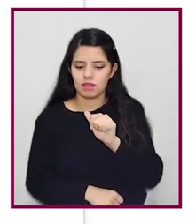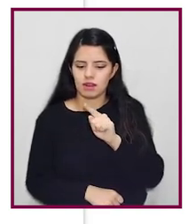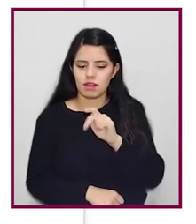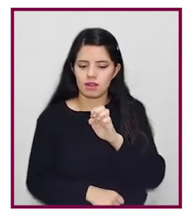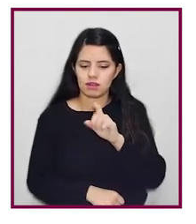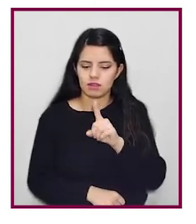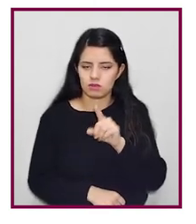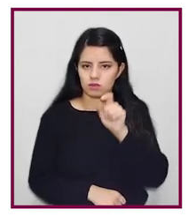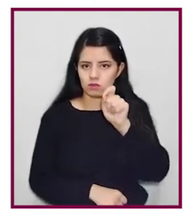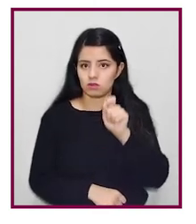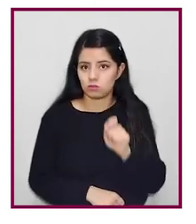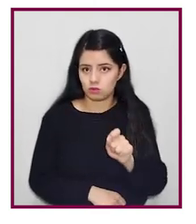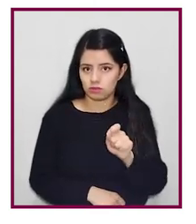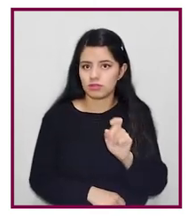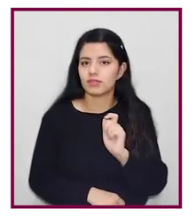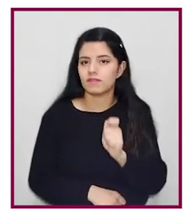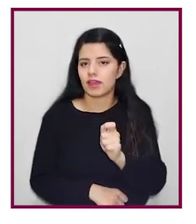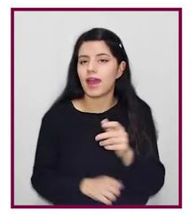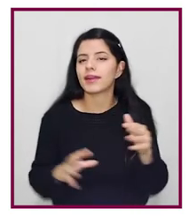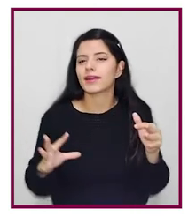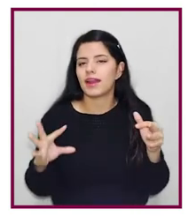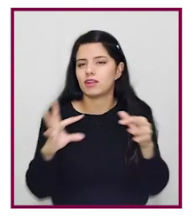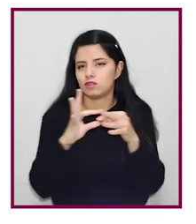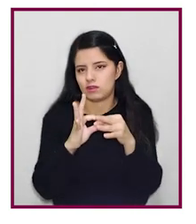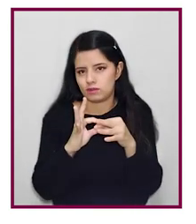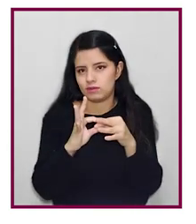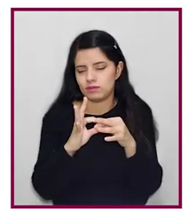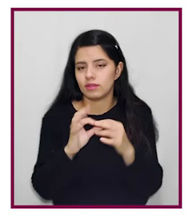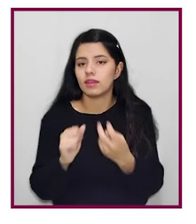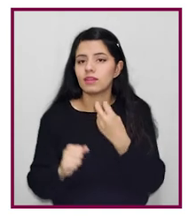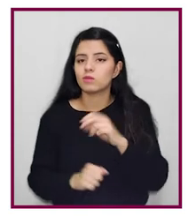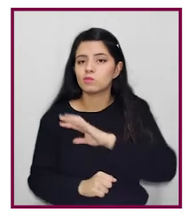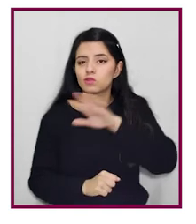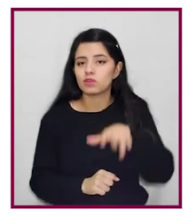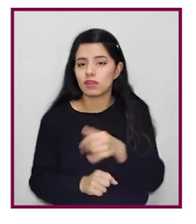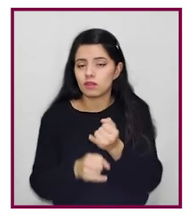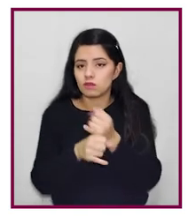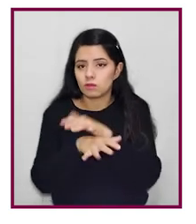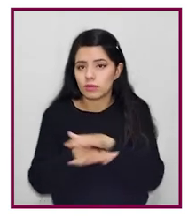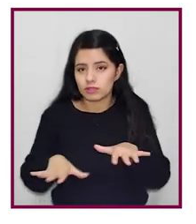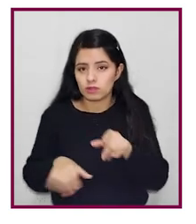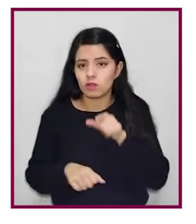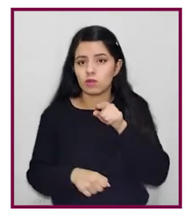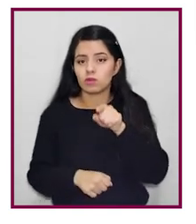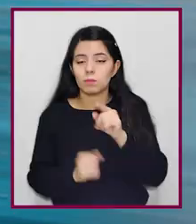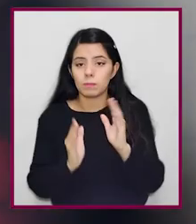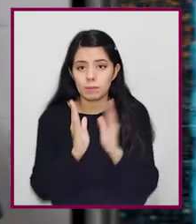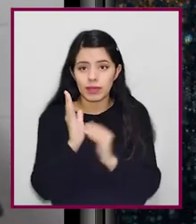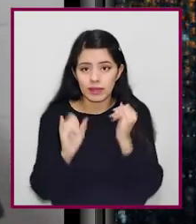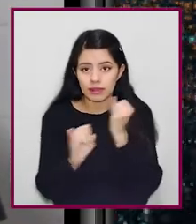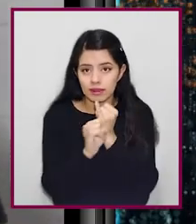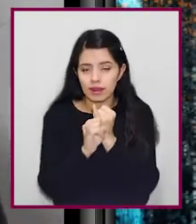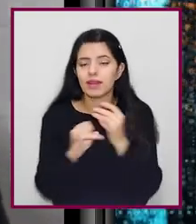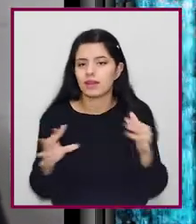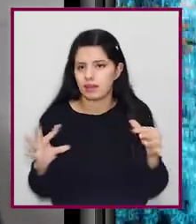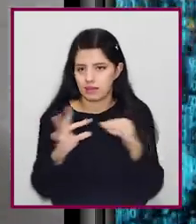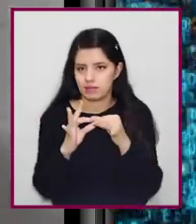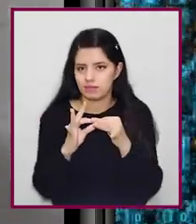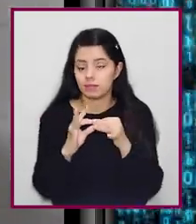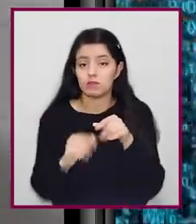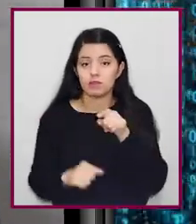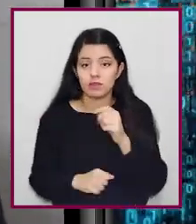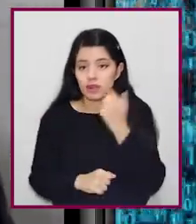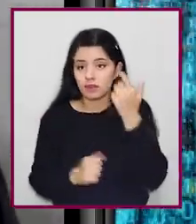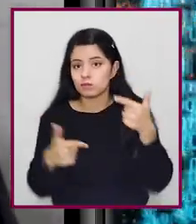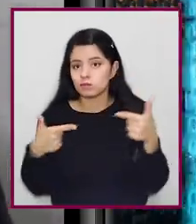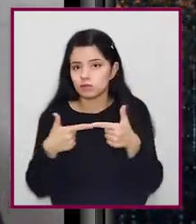específico, estarás haciendo búsquedas que estén relacionadas con el contenido del sitio que has declarado. Si quieres hacer búsquedas en